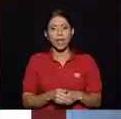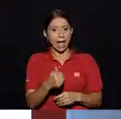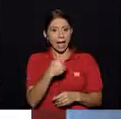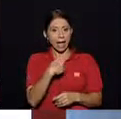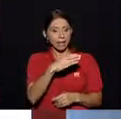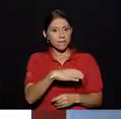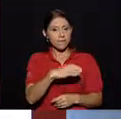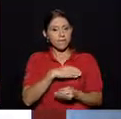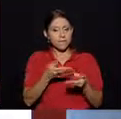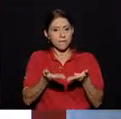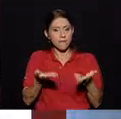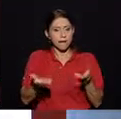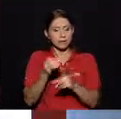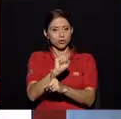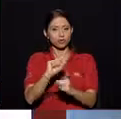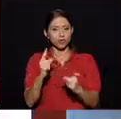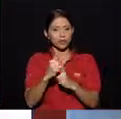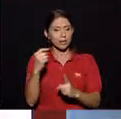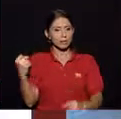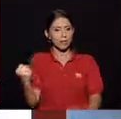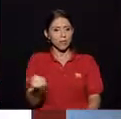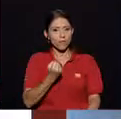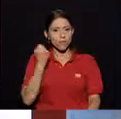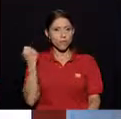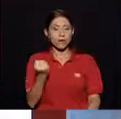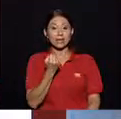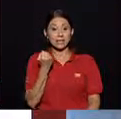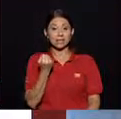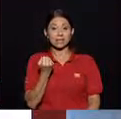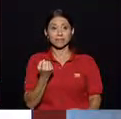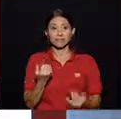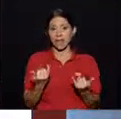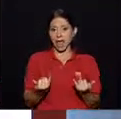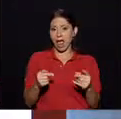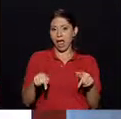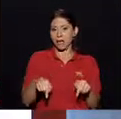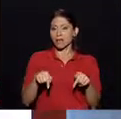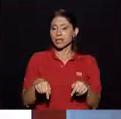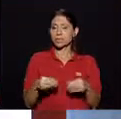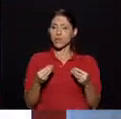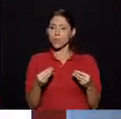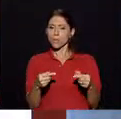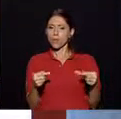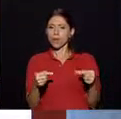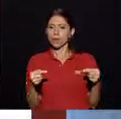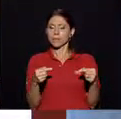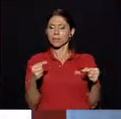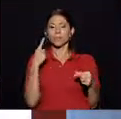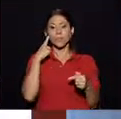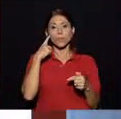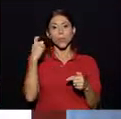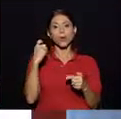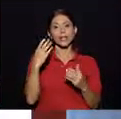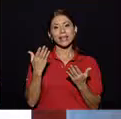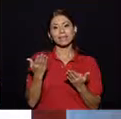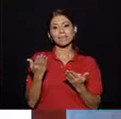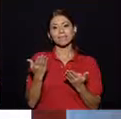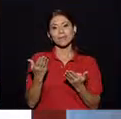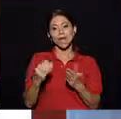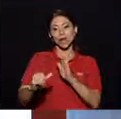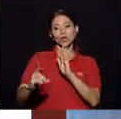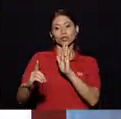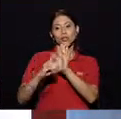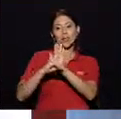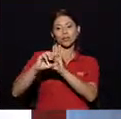Hay factores sociales muy fuertes que son muy polémicos aquí porque los derechos de otros en